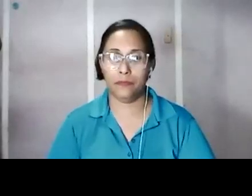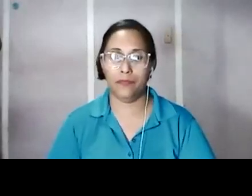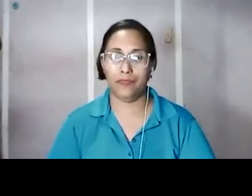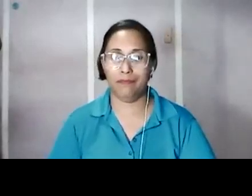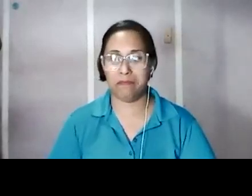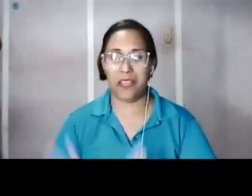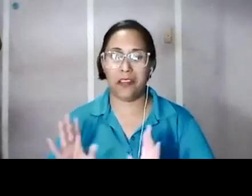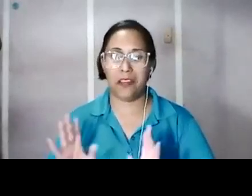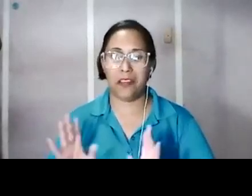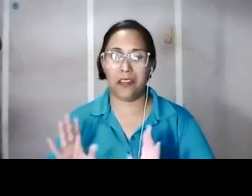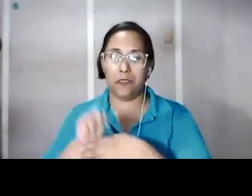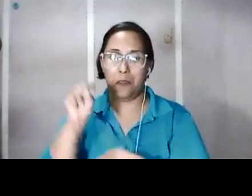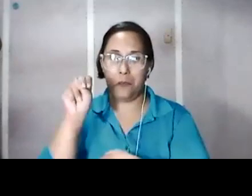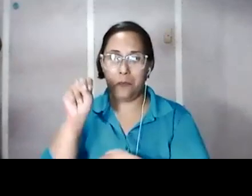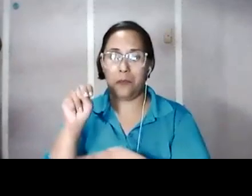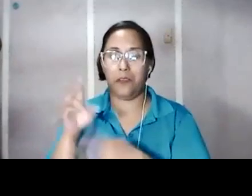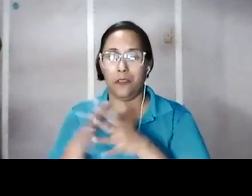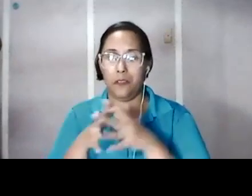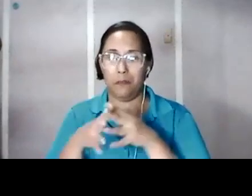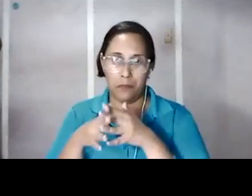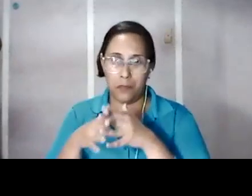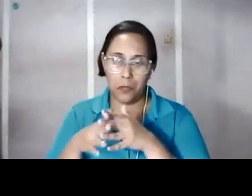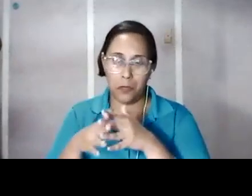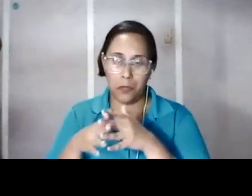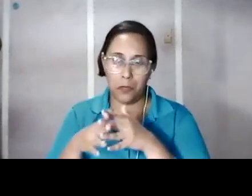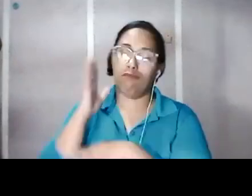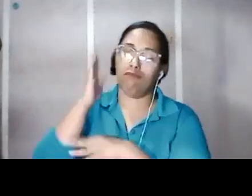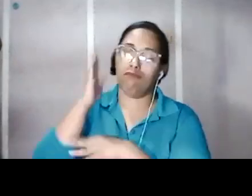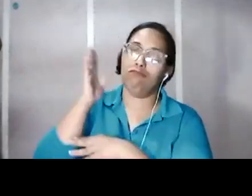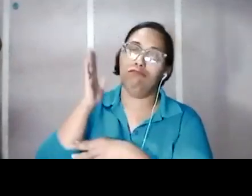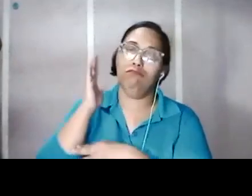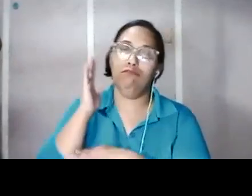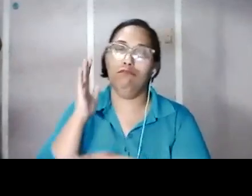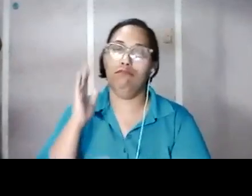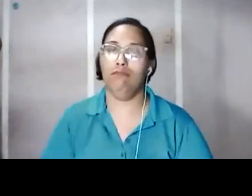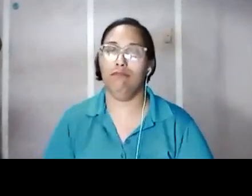norteamericano, y se paraba y daba unas palabras y,